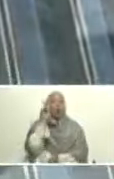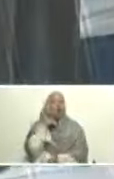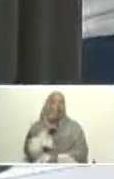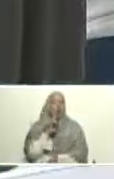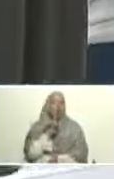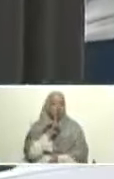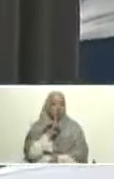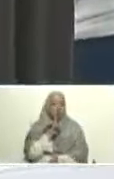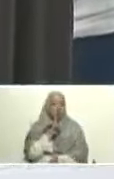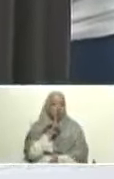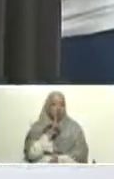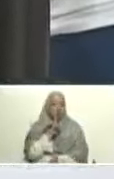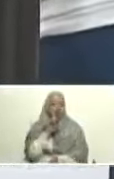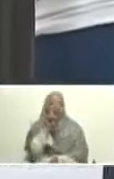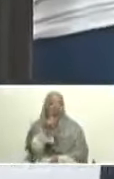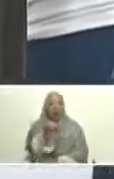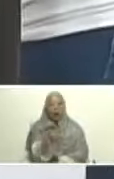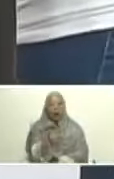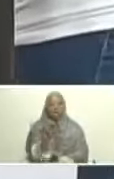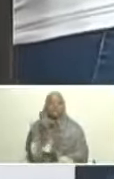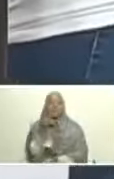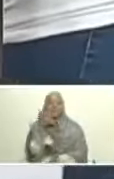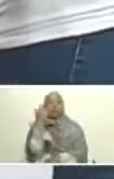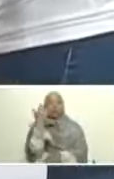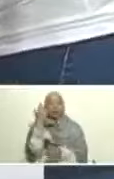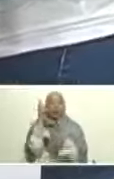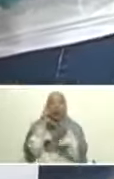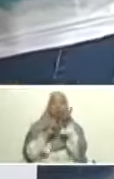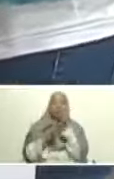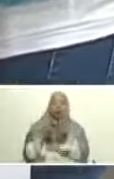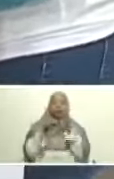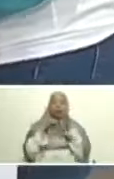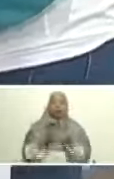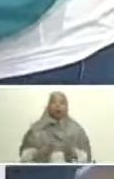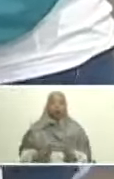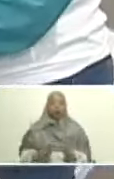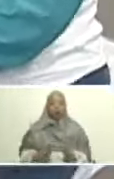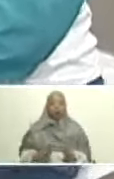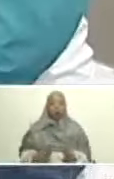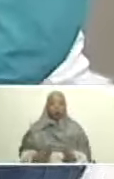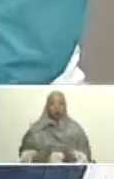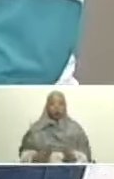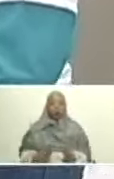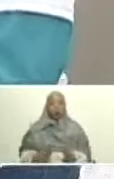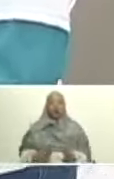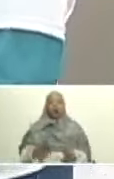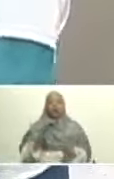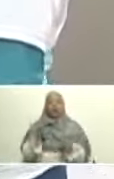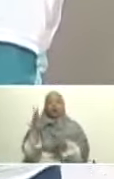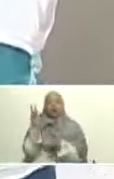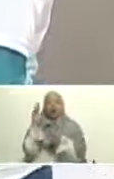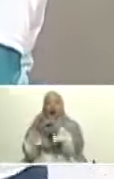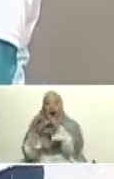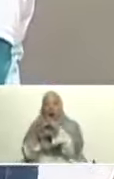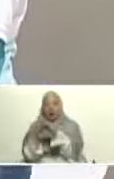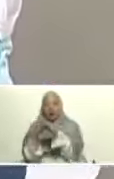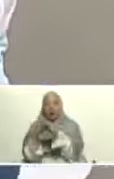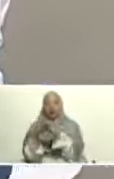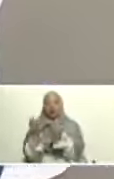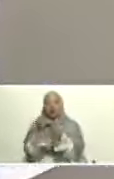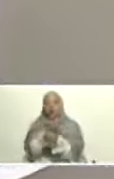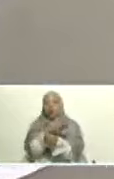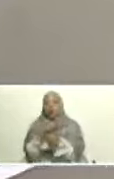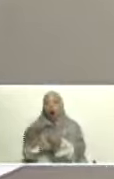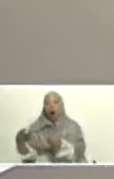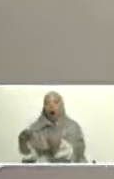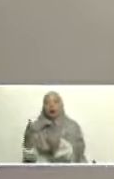de productos de higiene personal. En lo que es la parte de productos de limpieza, elaboramos desde el cloro hasta el desengrasante.